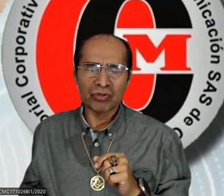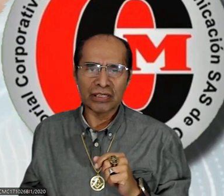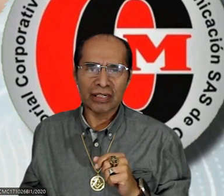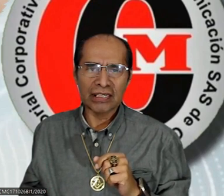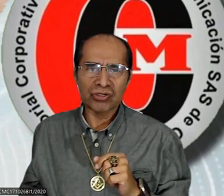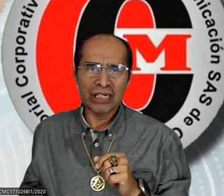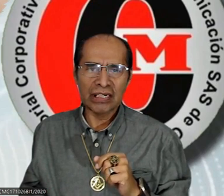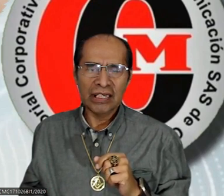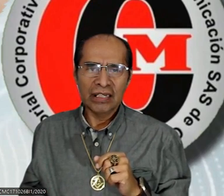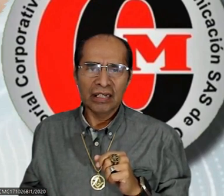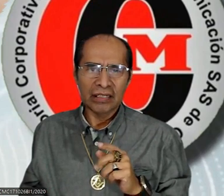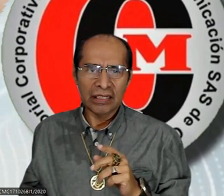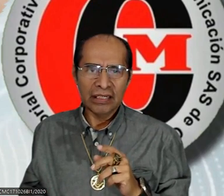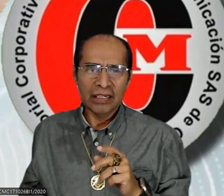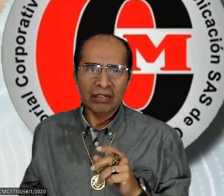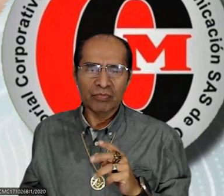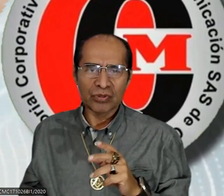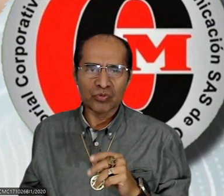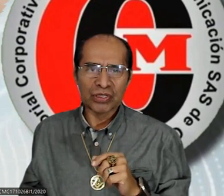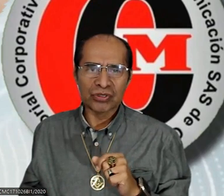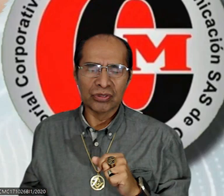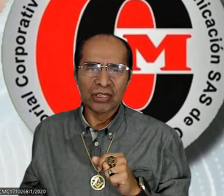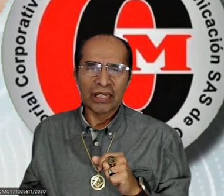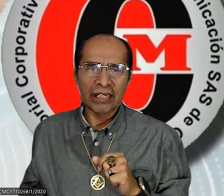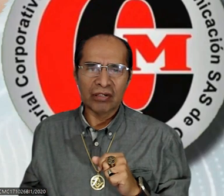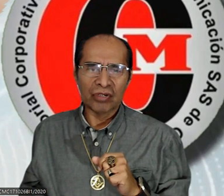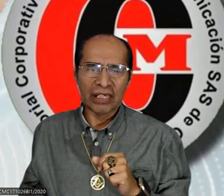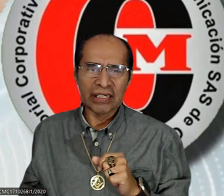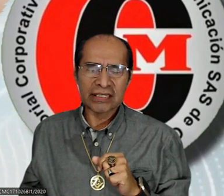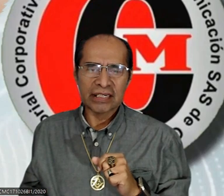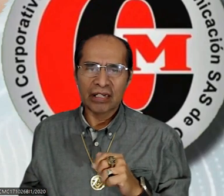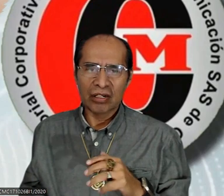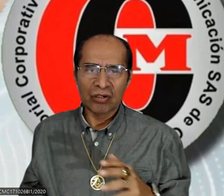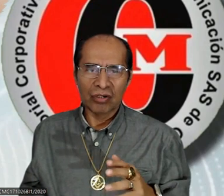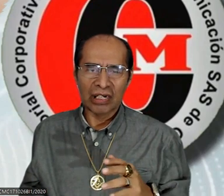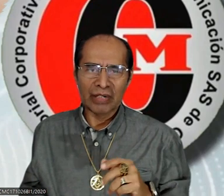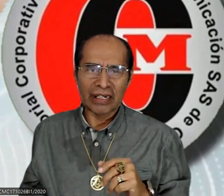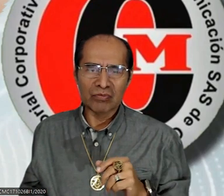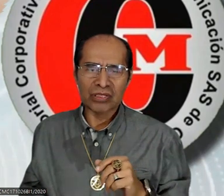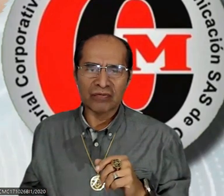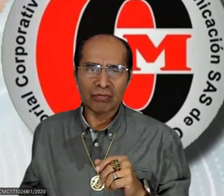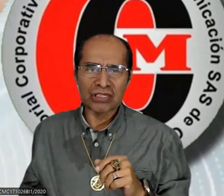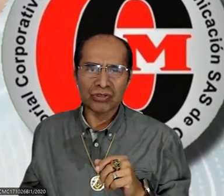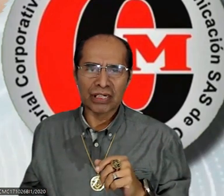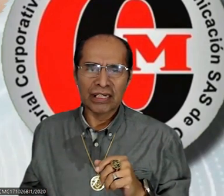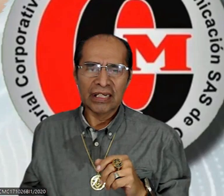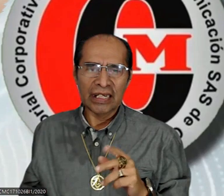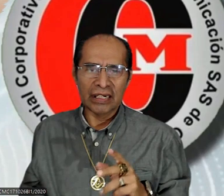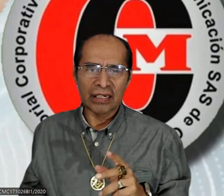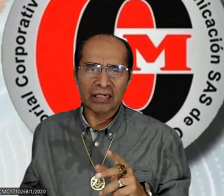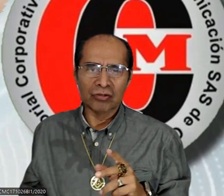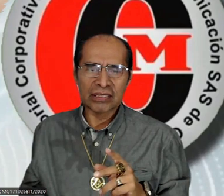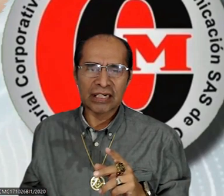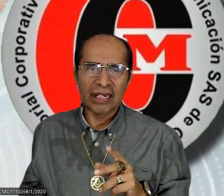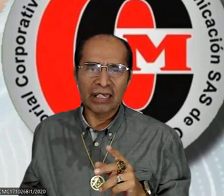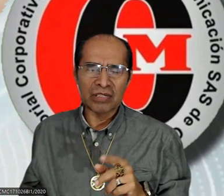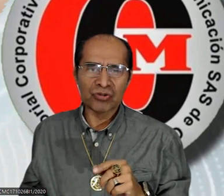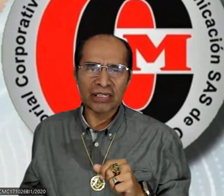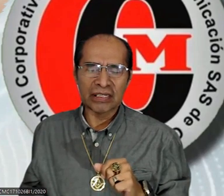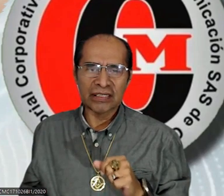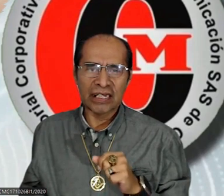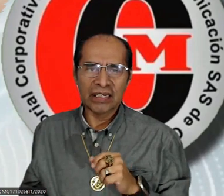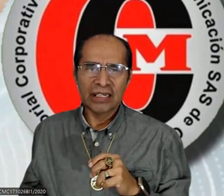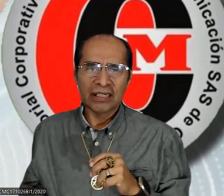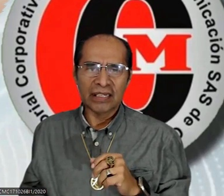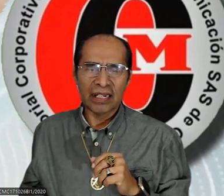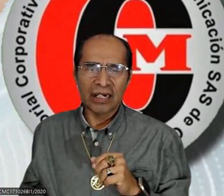Noticias México Internacional y, por supuesto, en lo que es lo que le manejamos de información en nuestra